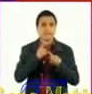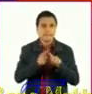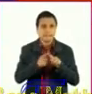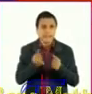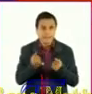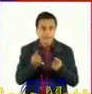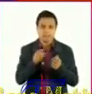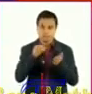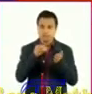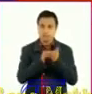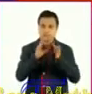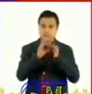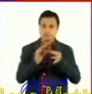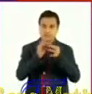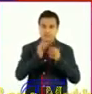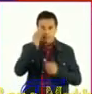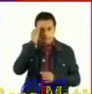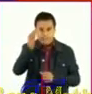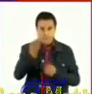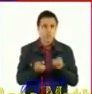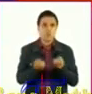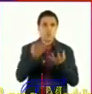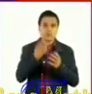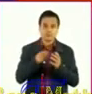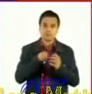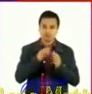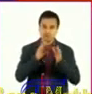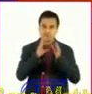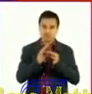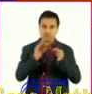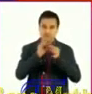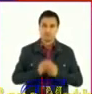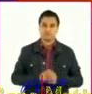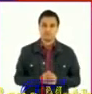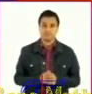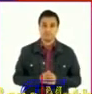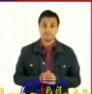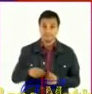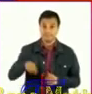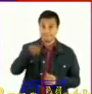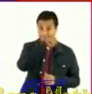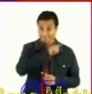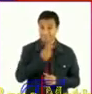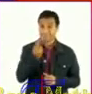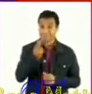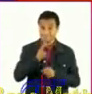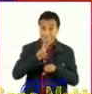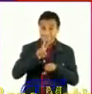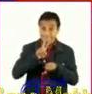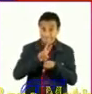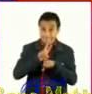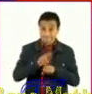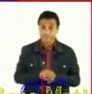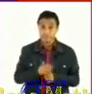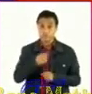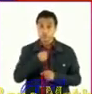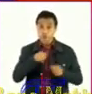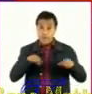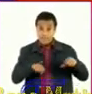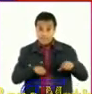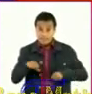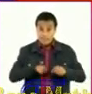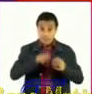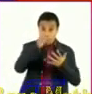y estimación del tiempo en cada tarea. Siempre debemos de fijarnos en que todas las acciones o tareas